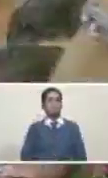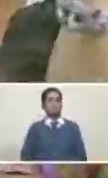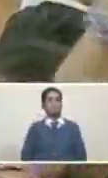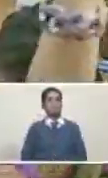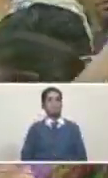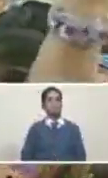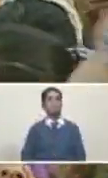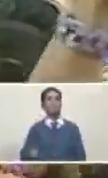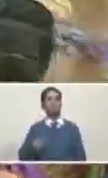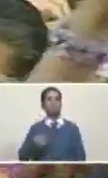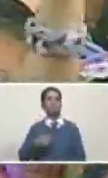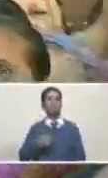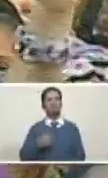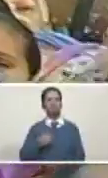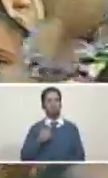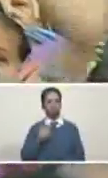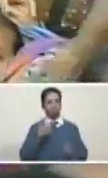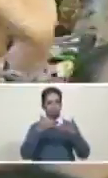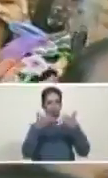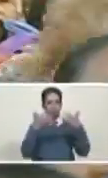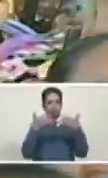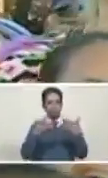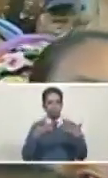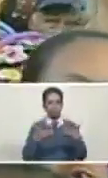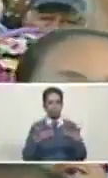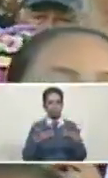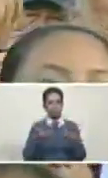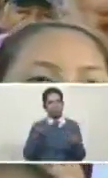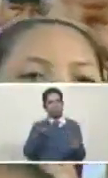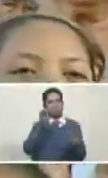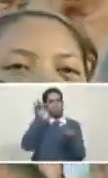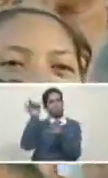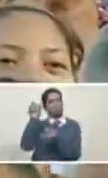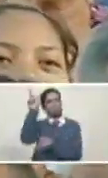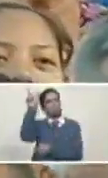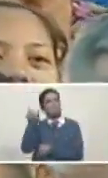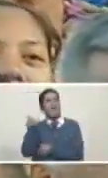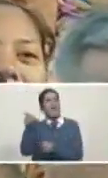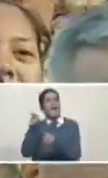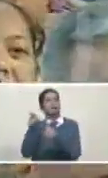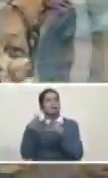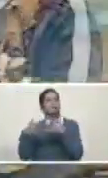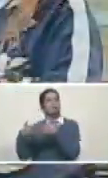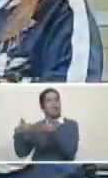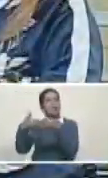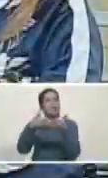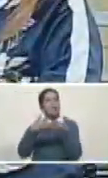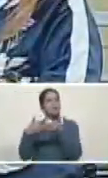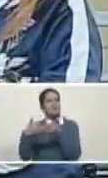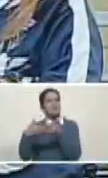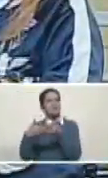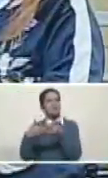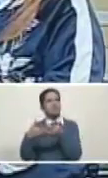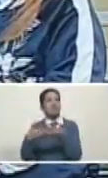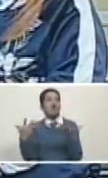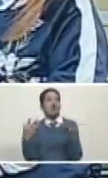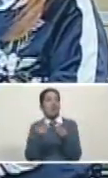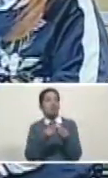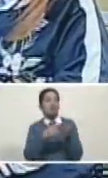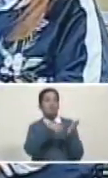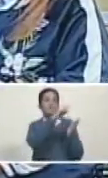Dirijo estas palabras al pueblo de los Estados Unidos, con la firma de millones de